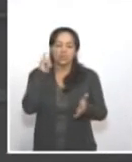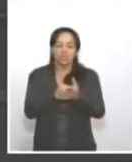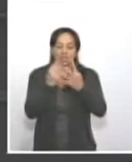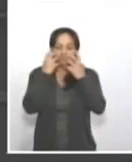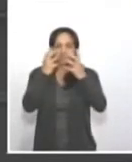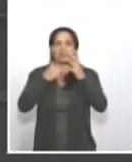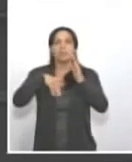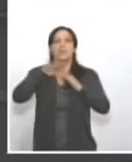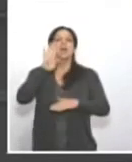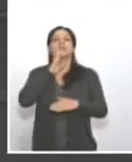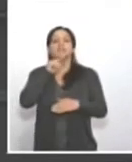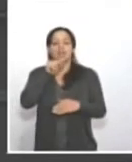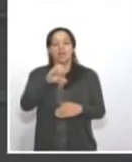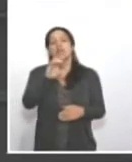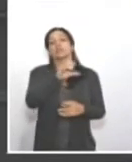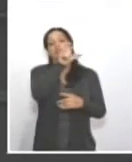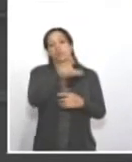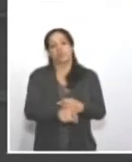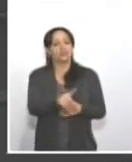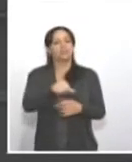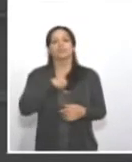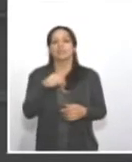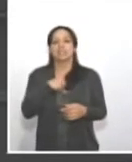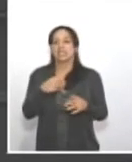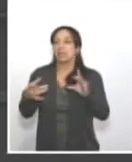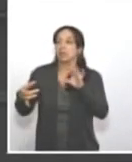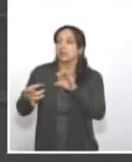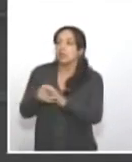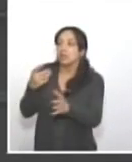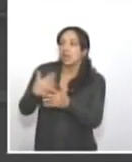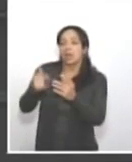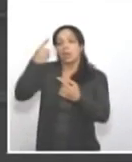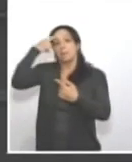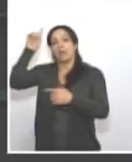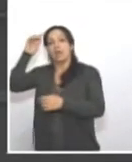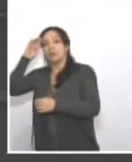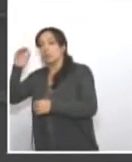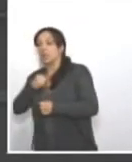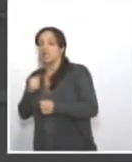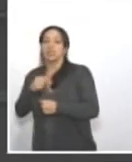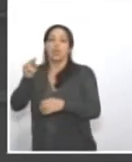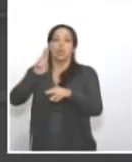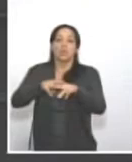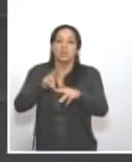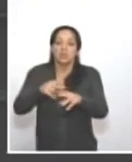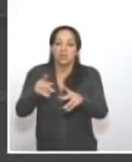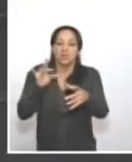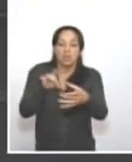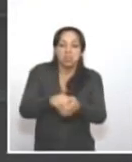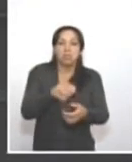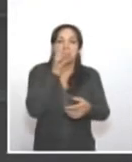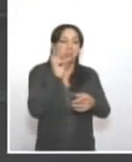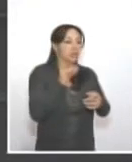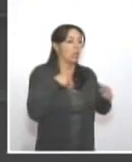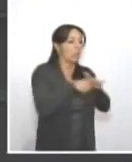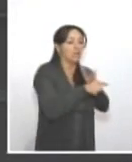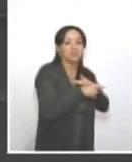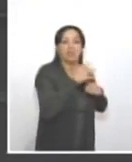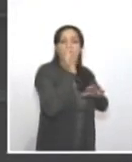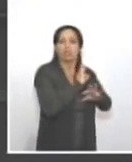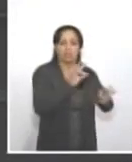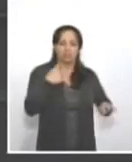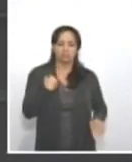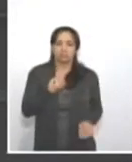allí son los ciudadanos que no tienen nada que ver ni con paramilitares, ni con narcotraficantes, ni con criminales de ningún